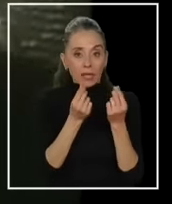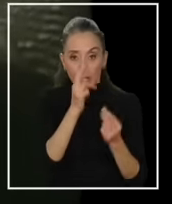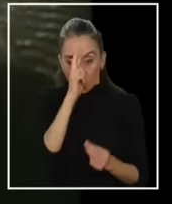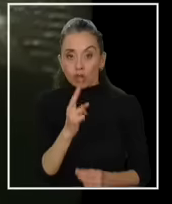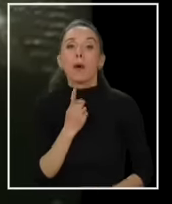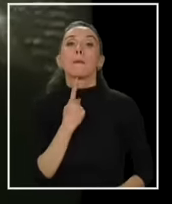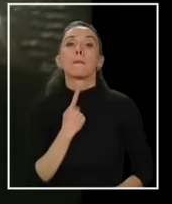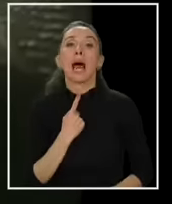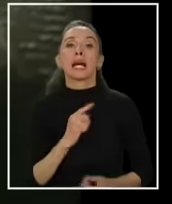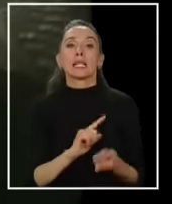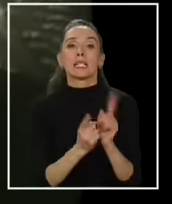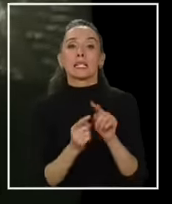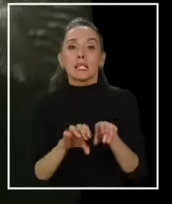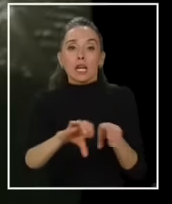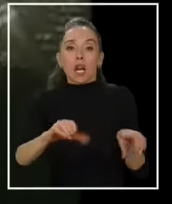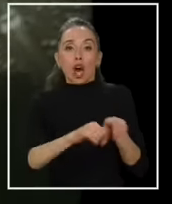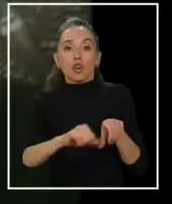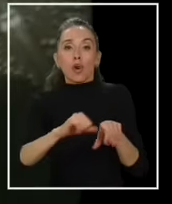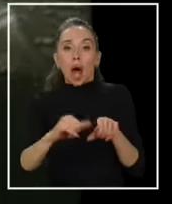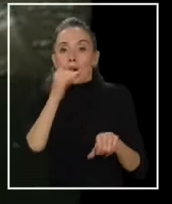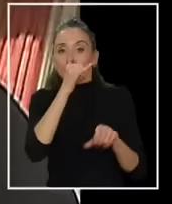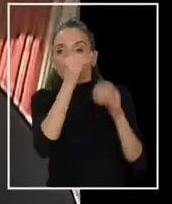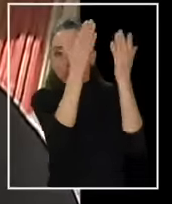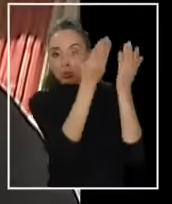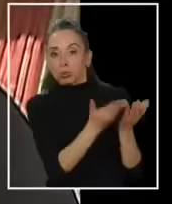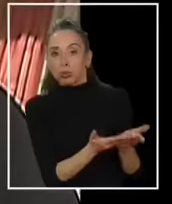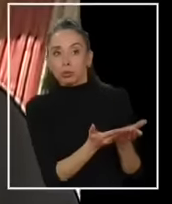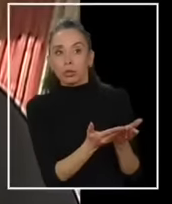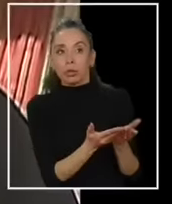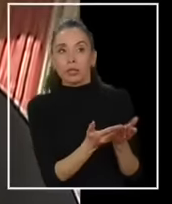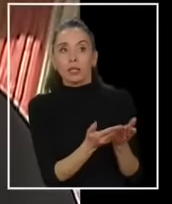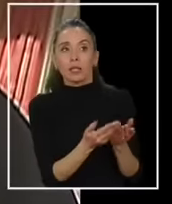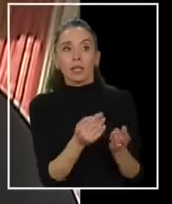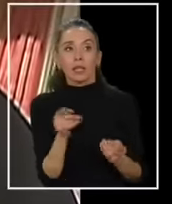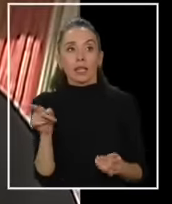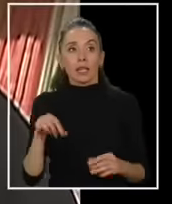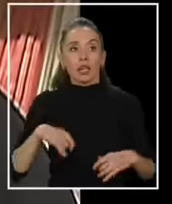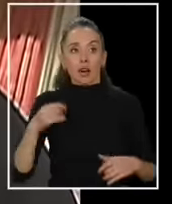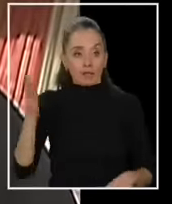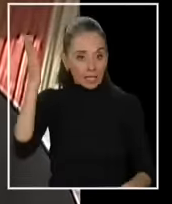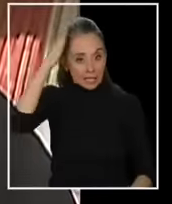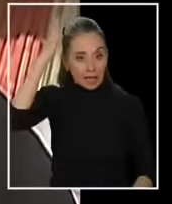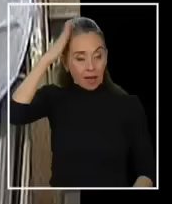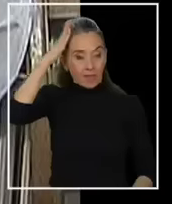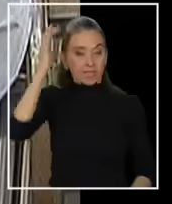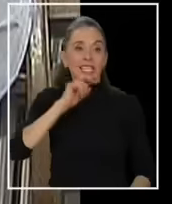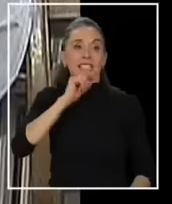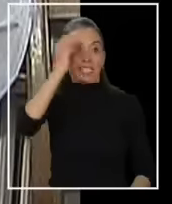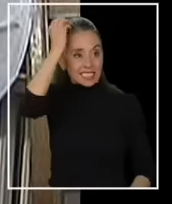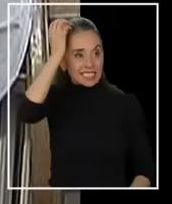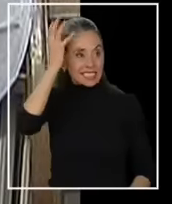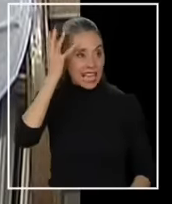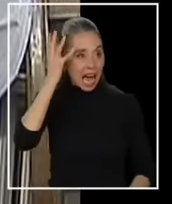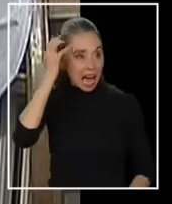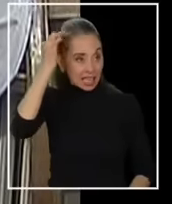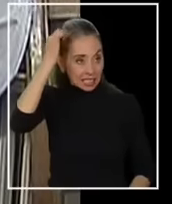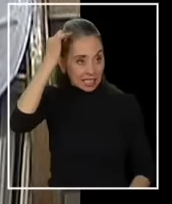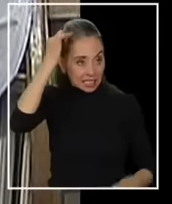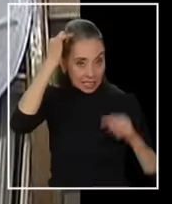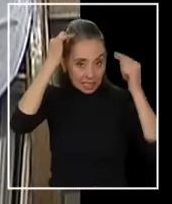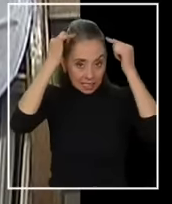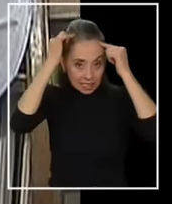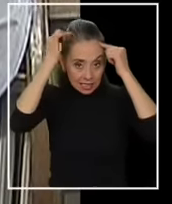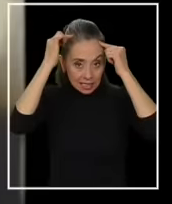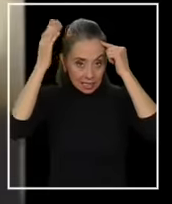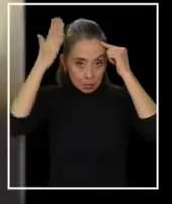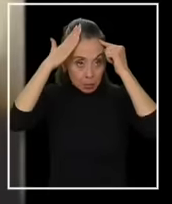han convertido en cloacas de impureza. Esos golpecitos que se dan en la cabeza y empezaba a sangrar, tenían unas cositas que